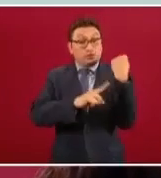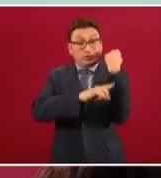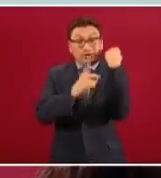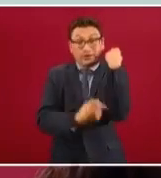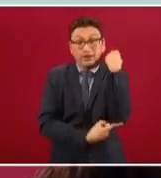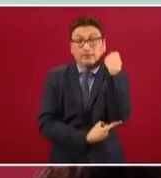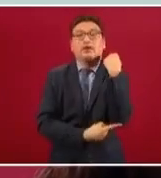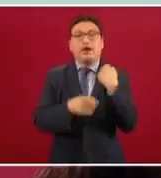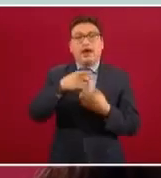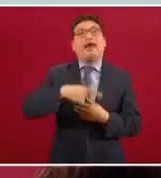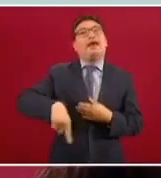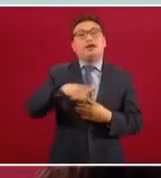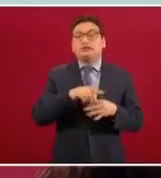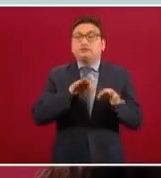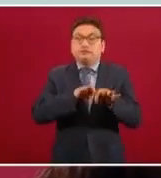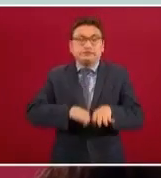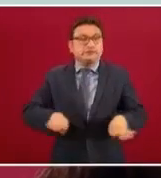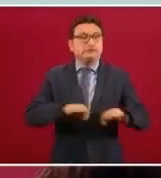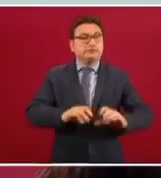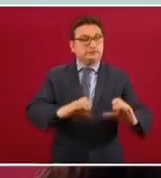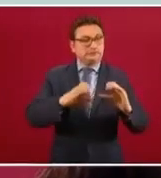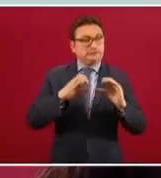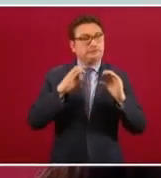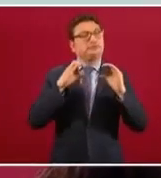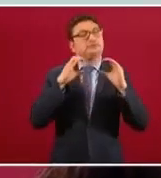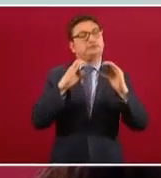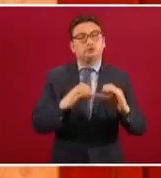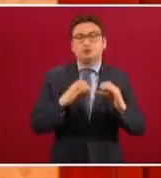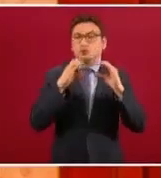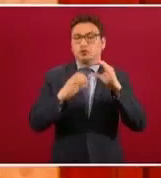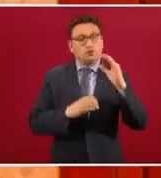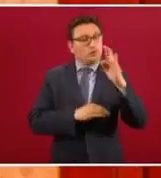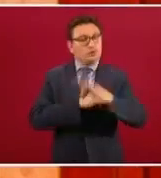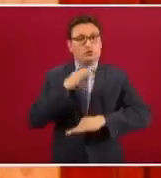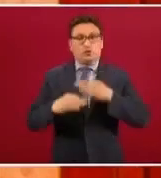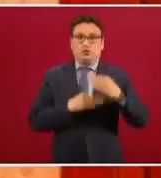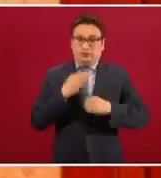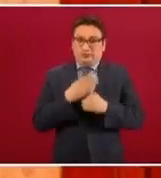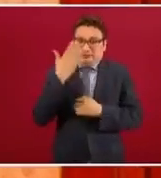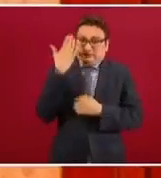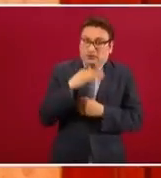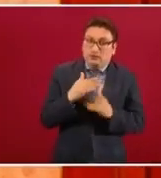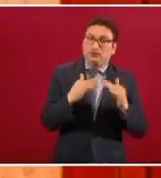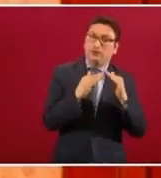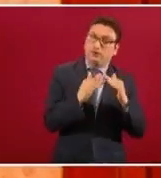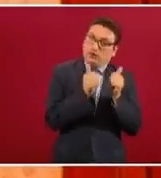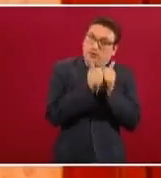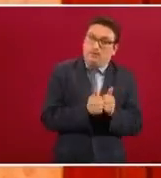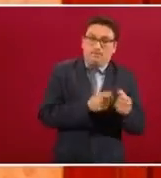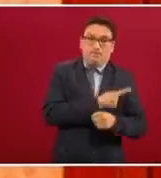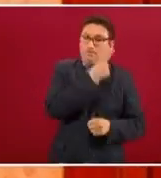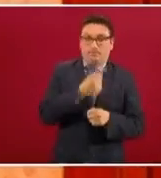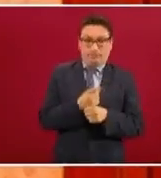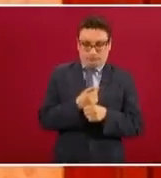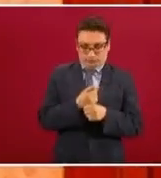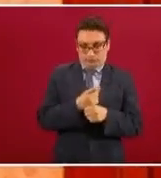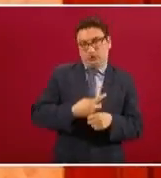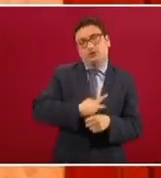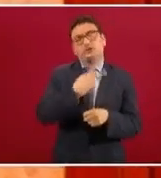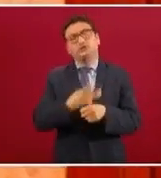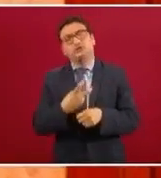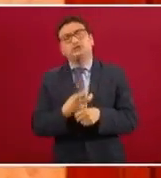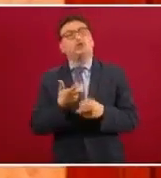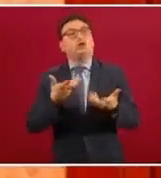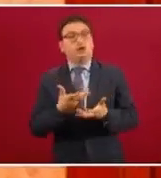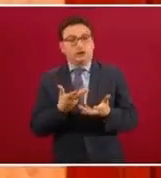embarazadas, tengan también especial cuidado con todas las medidas preventivas, quedándose en casa en primer lugar, y en segundo